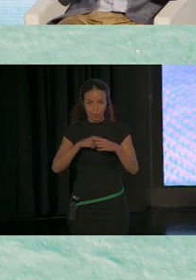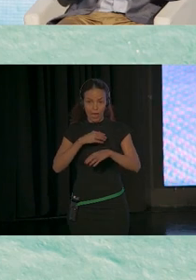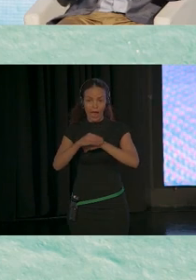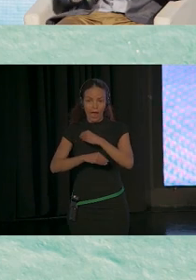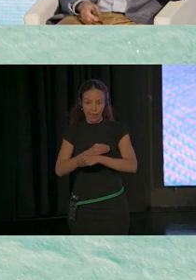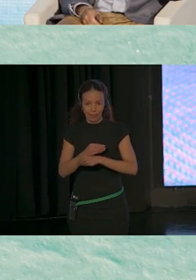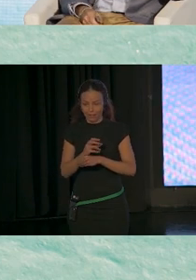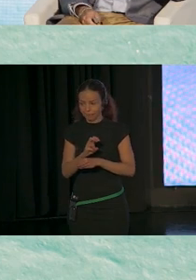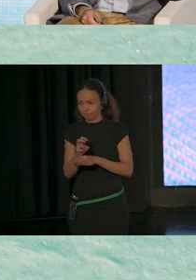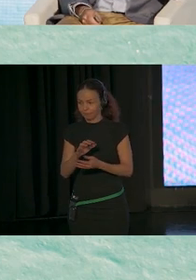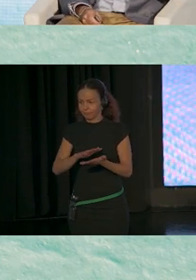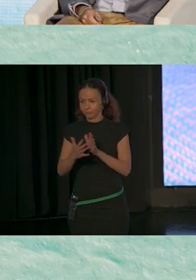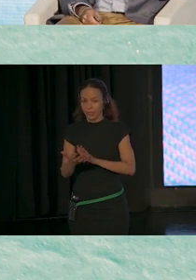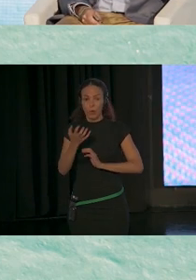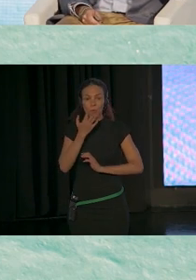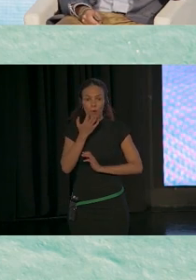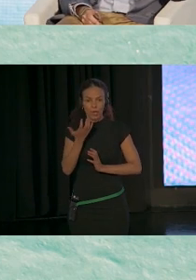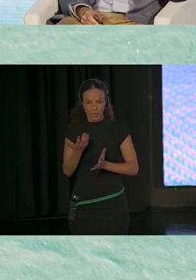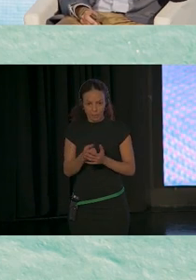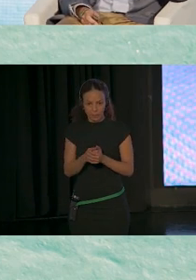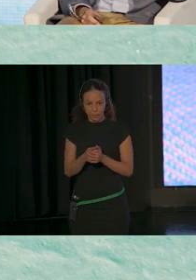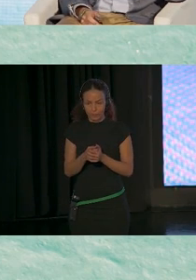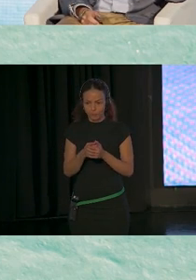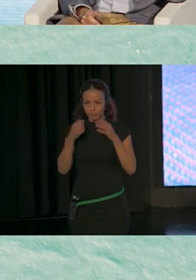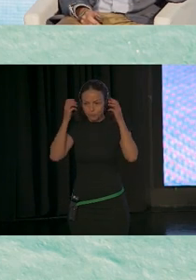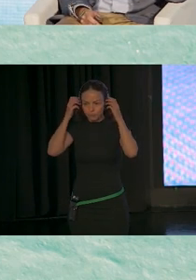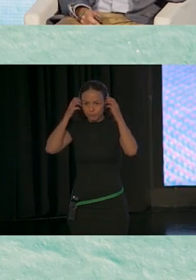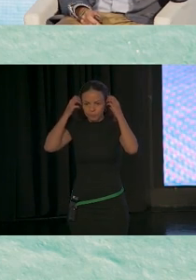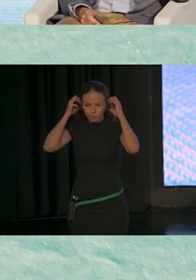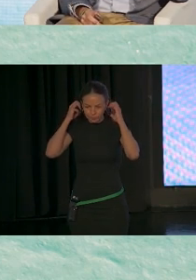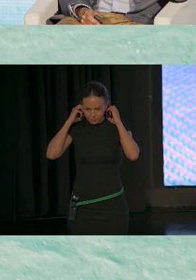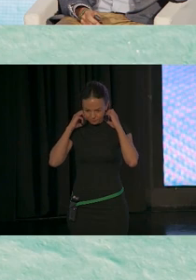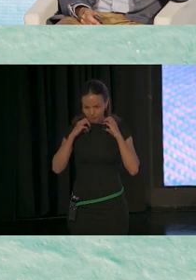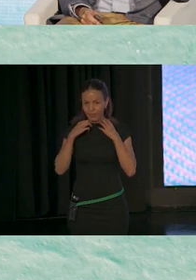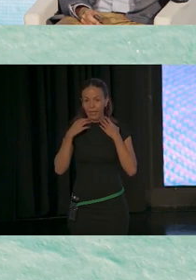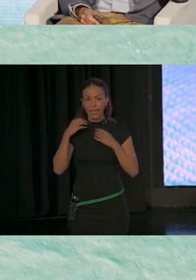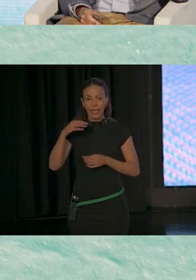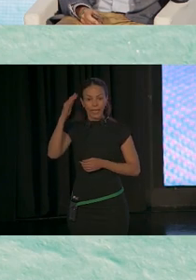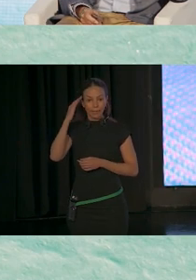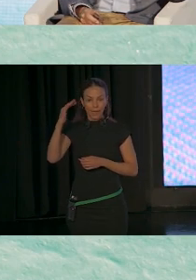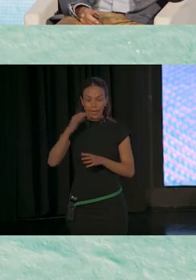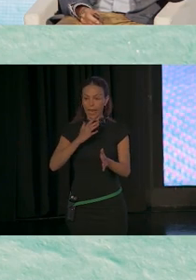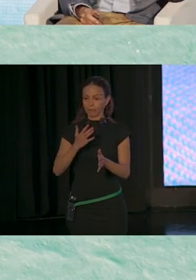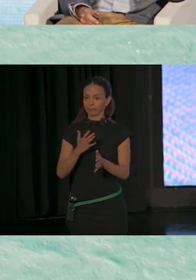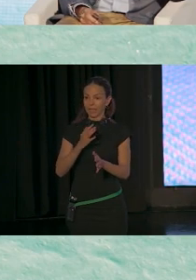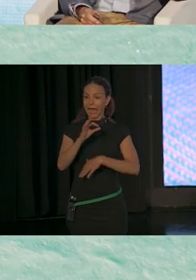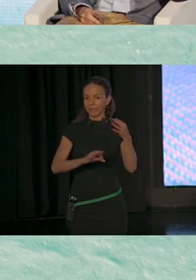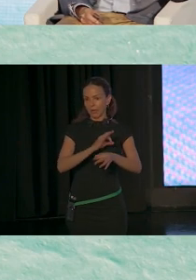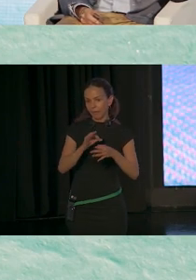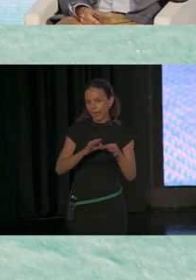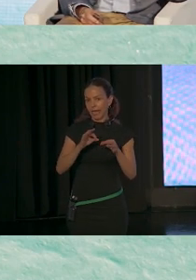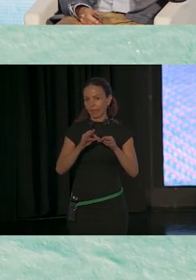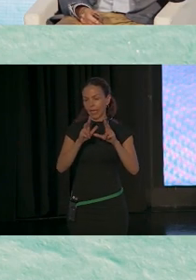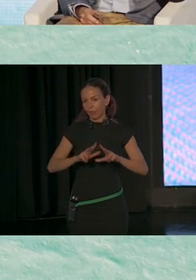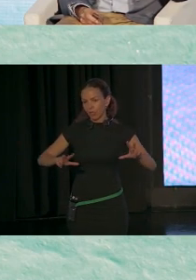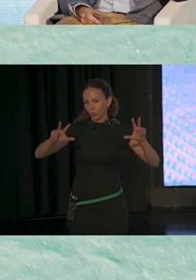bajo unos límites. Os pongo un ejemplo muy diferente. Imaginad una asamblea de Naciones Unidas sobre el cambio